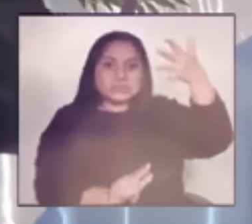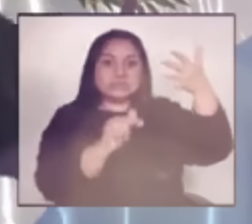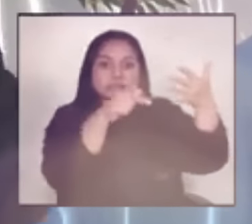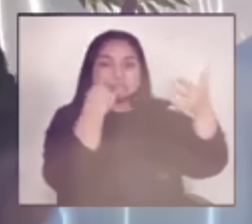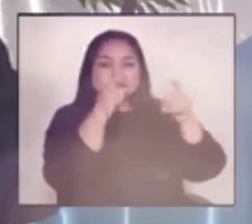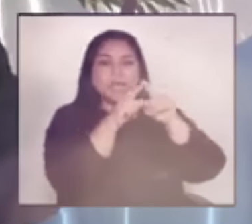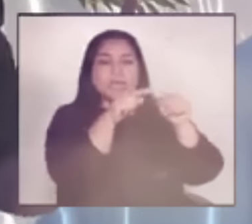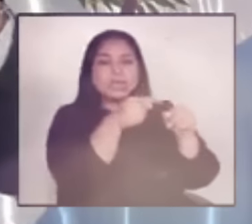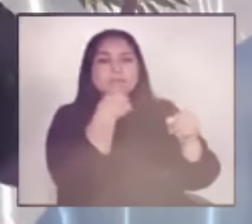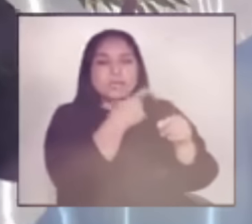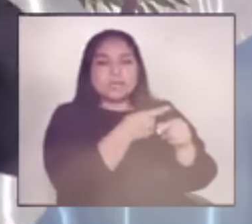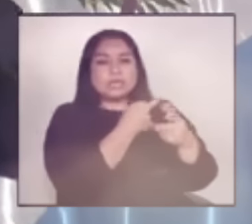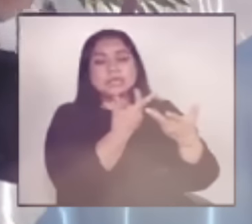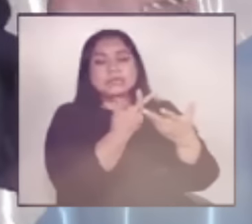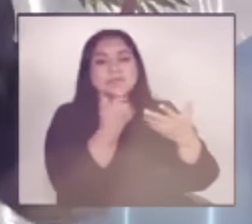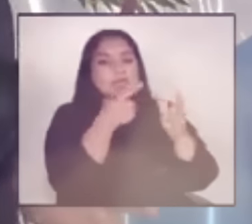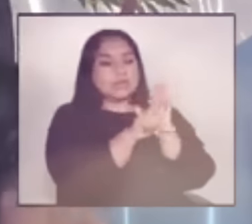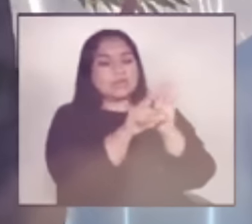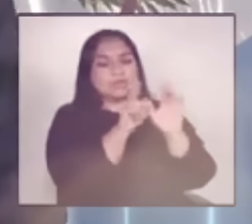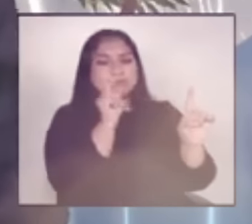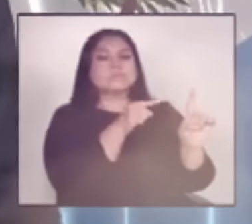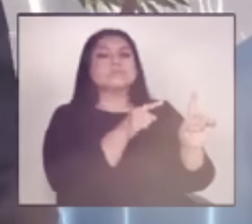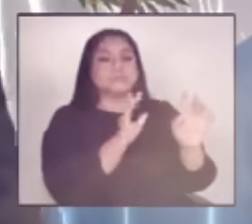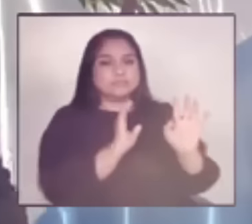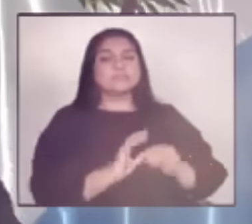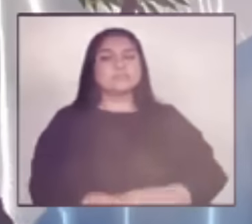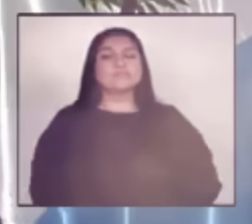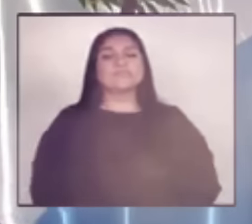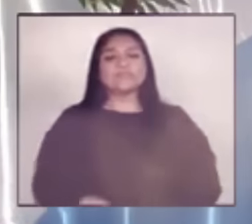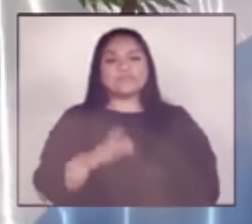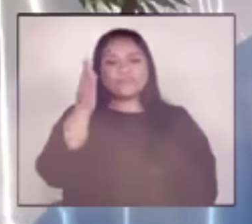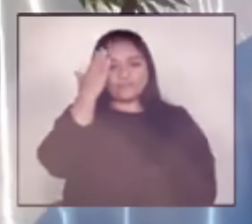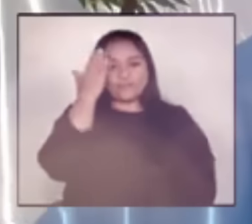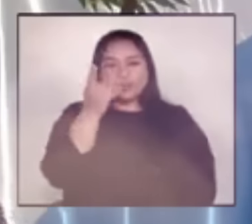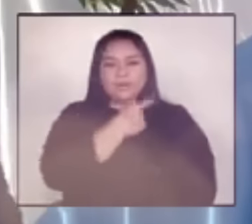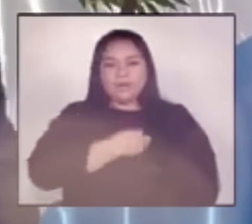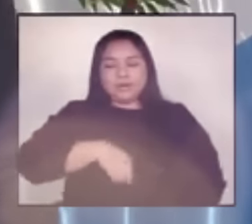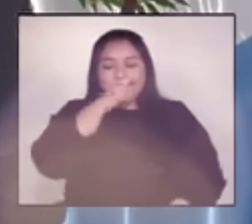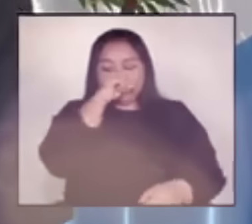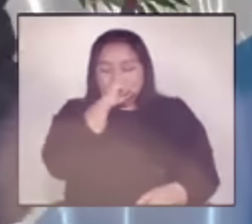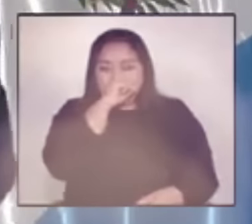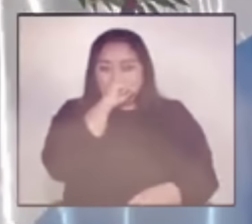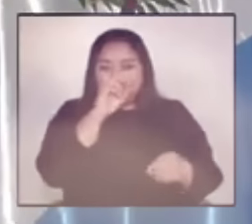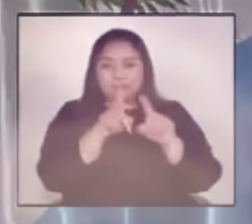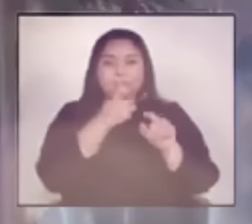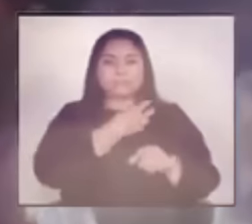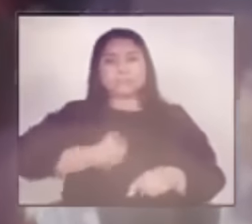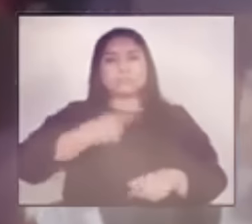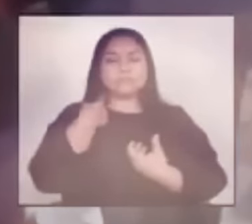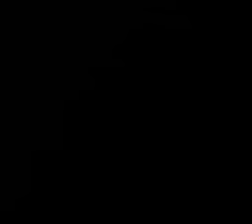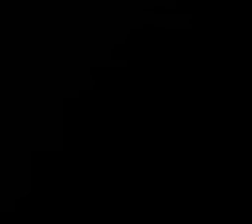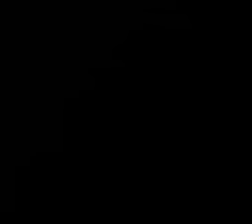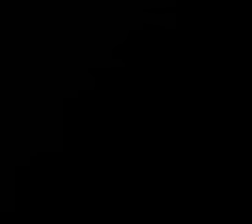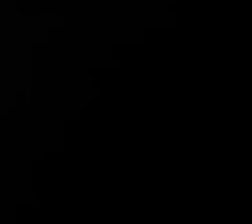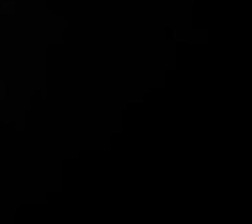identificadas en la ley específica. Agradecemos al señor presidente haber participado en esta conferencia de prensa.